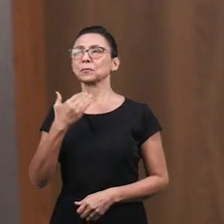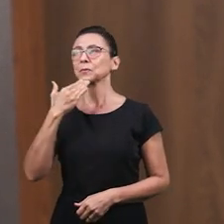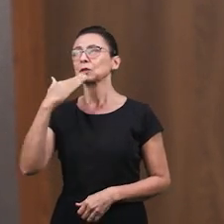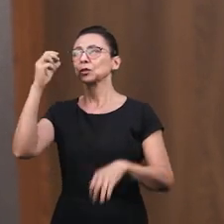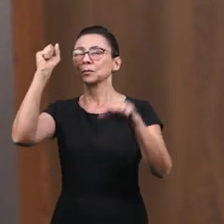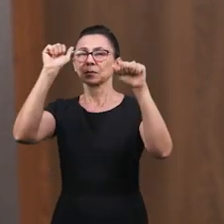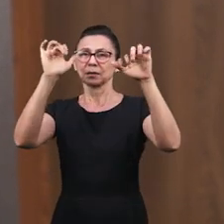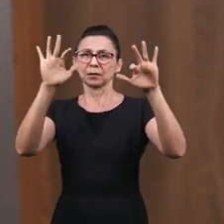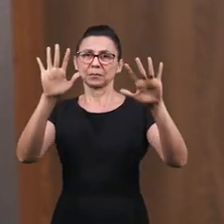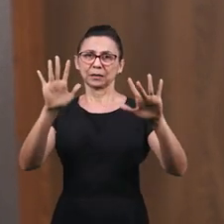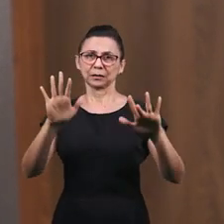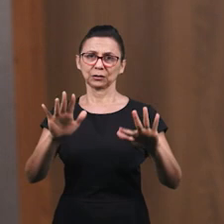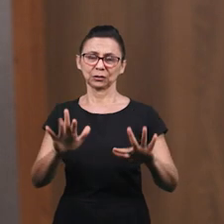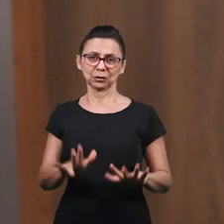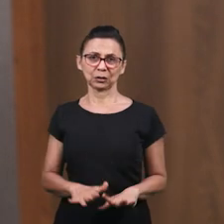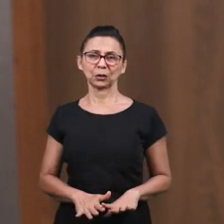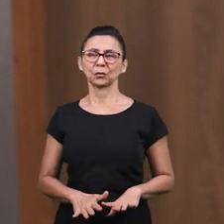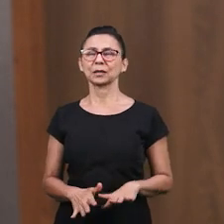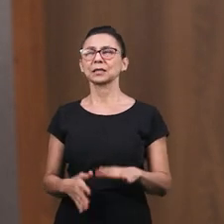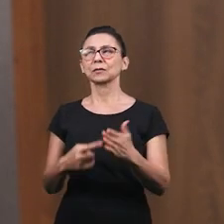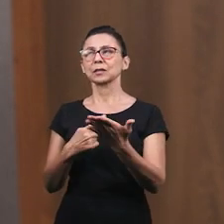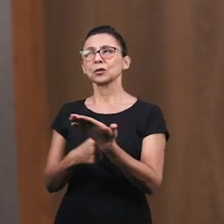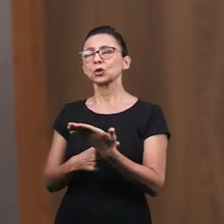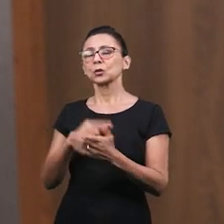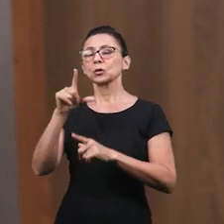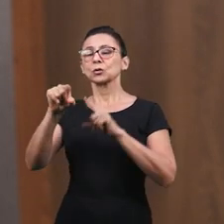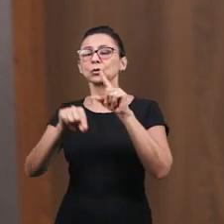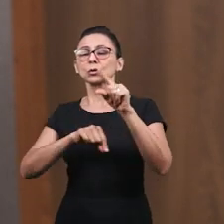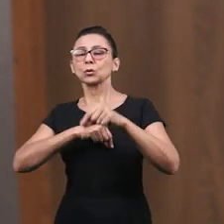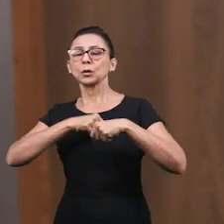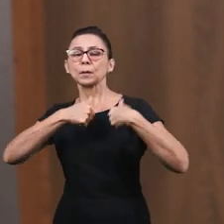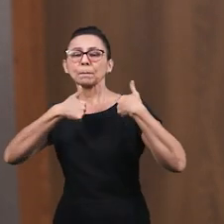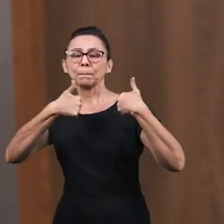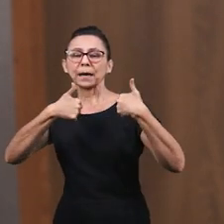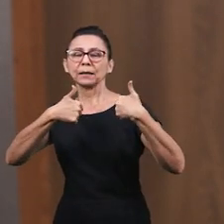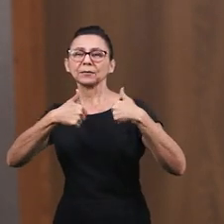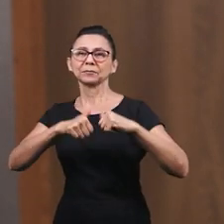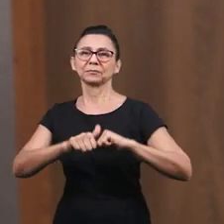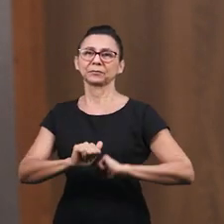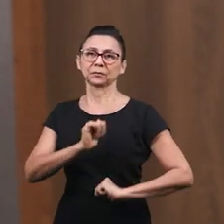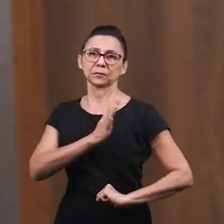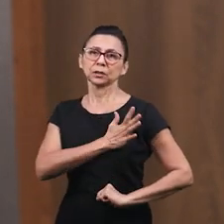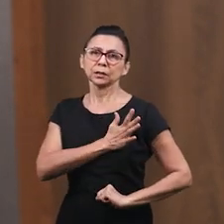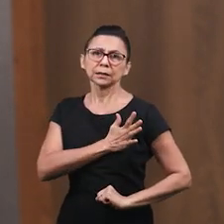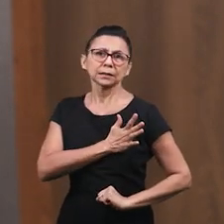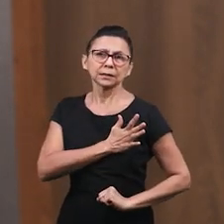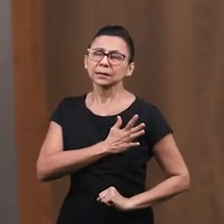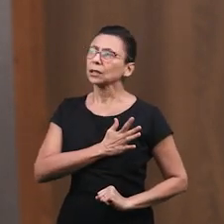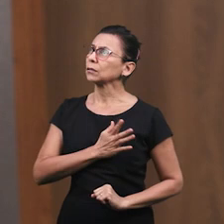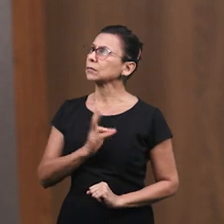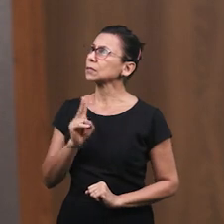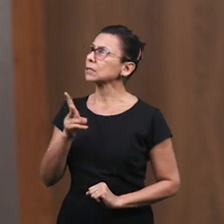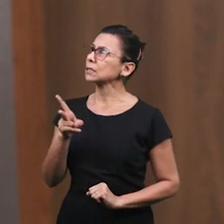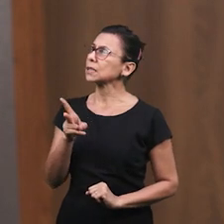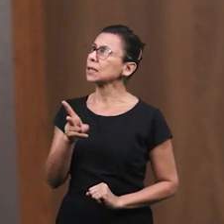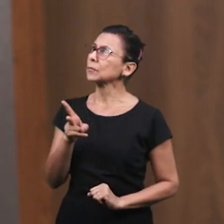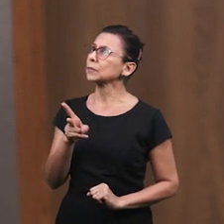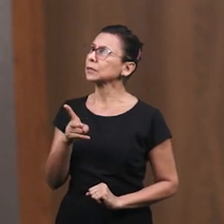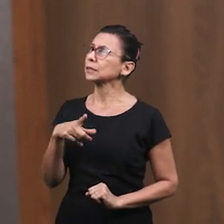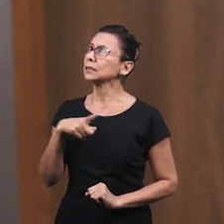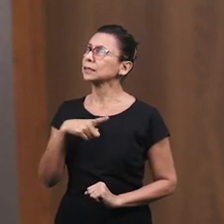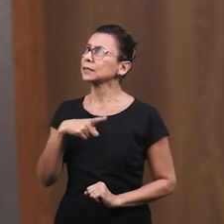bendiga para siempre hacer buenas elecciones y que nuestro corazón tenga siempre esta grande